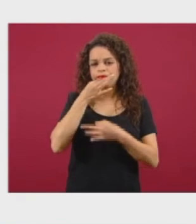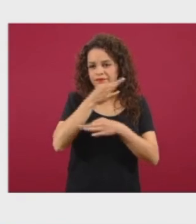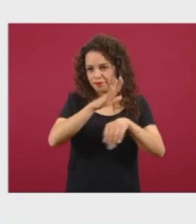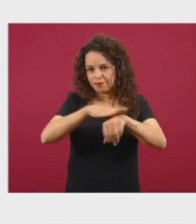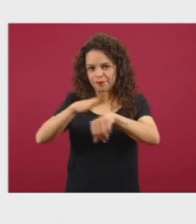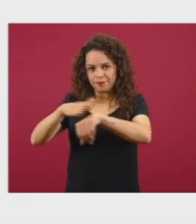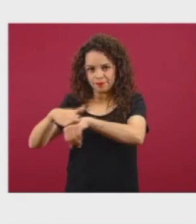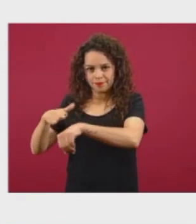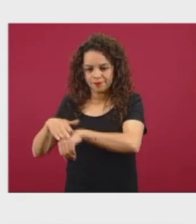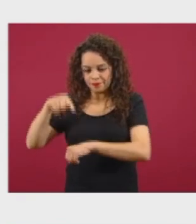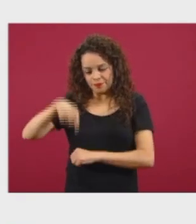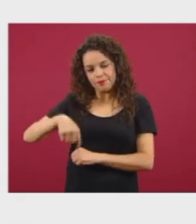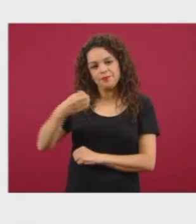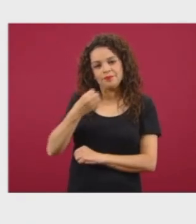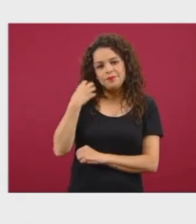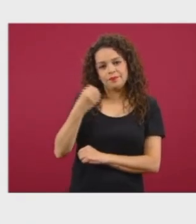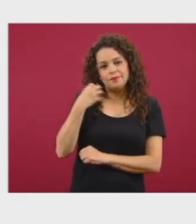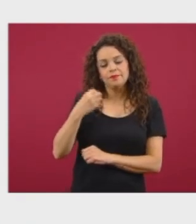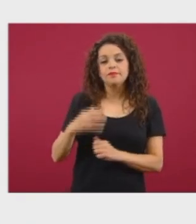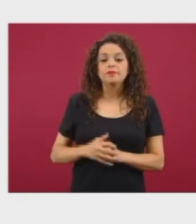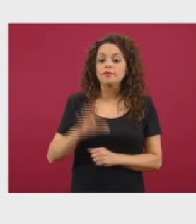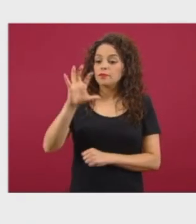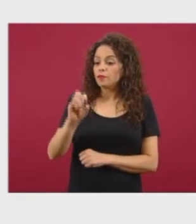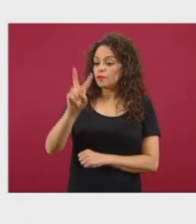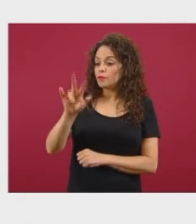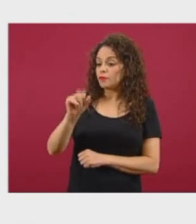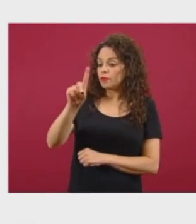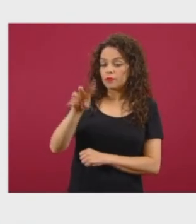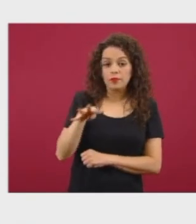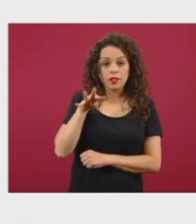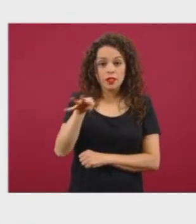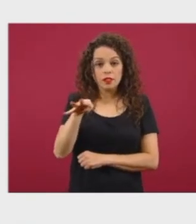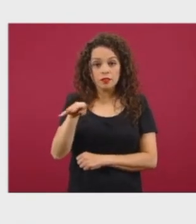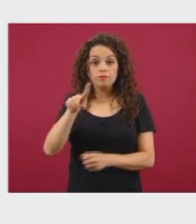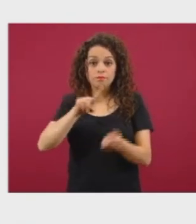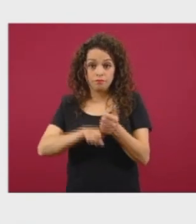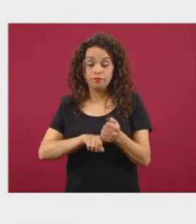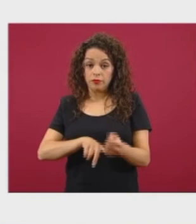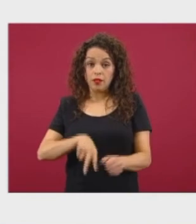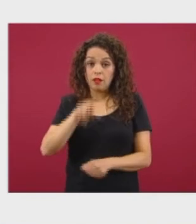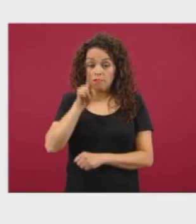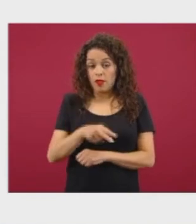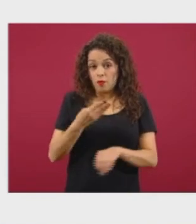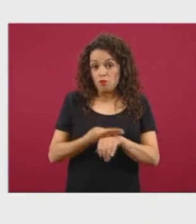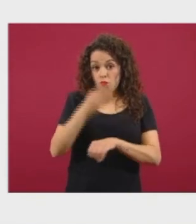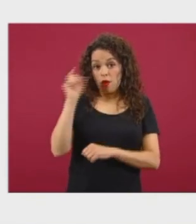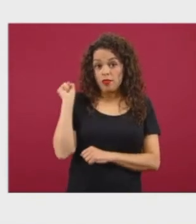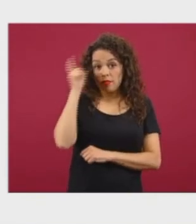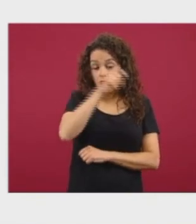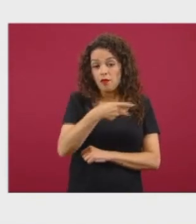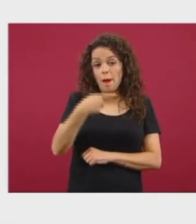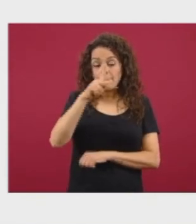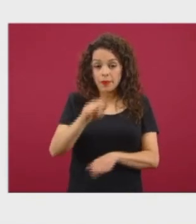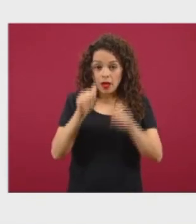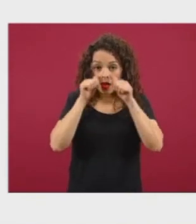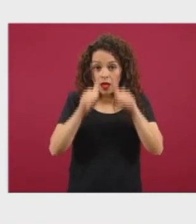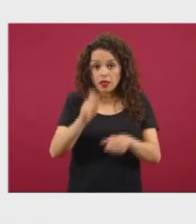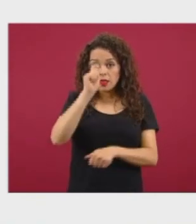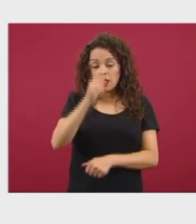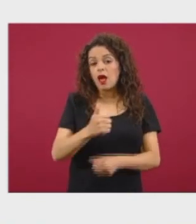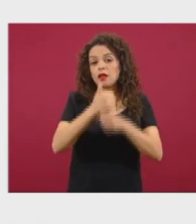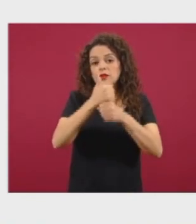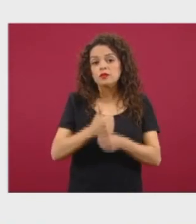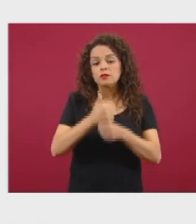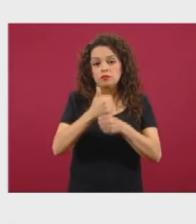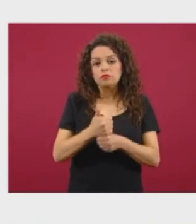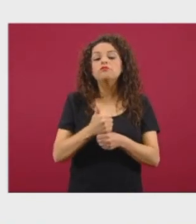conferencias nocturnas, la COVID-19 representa un reto, pero la atención a la violencia de género y a la violencia